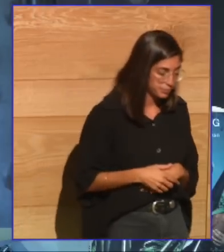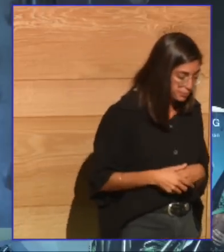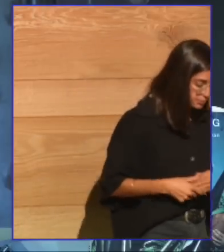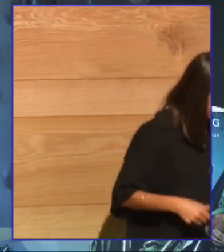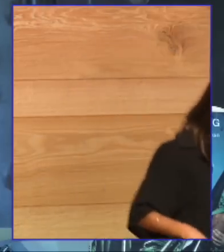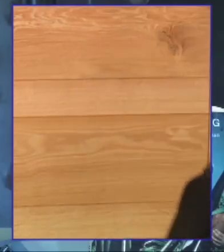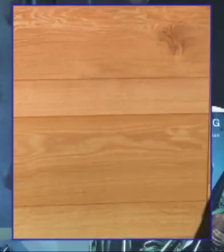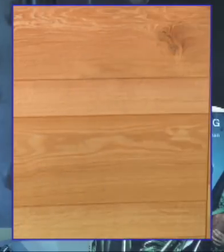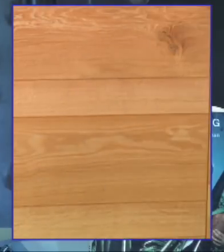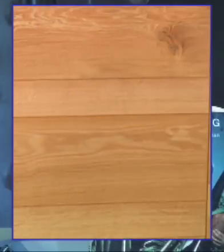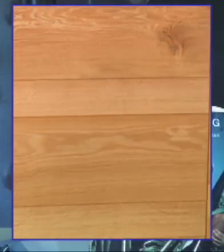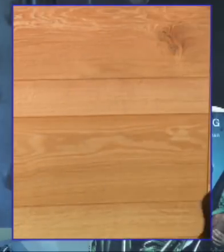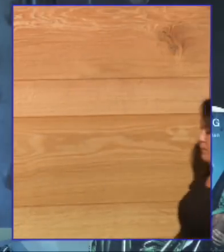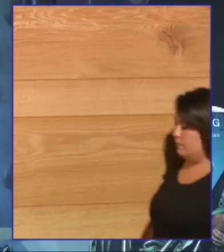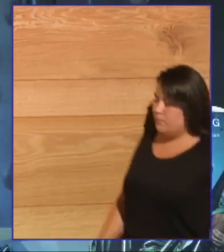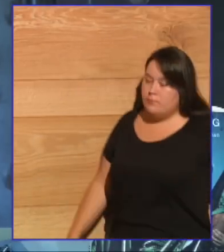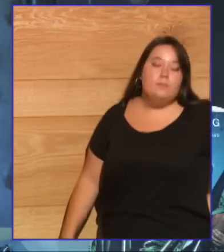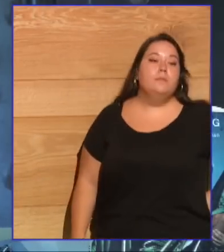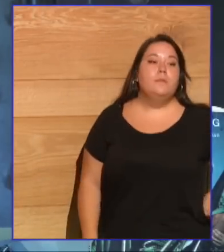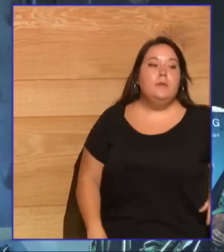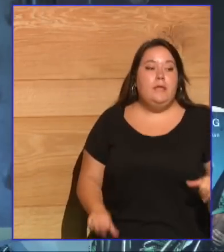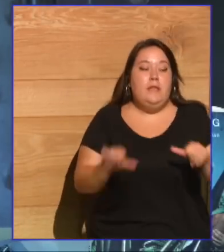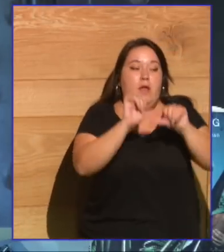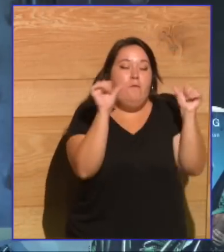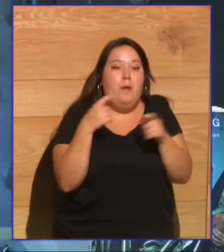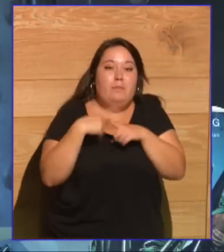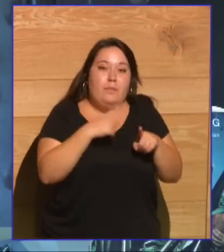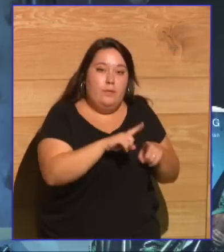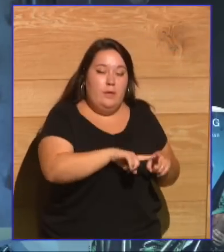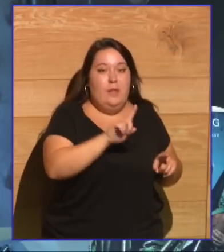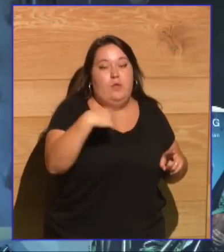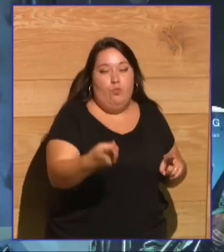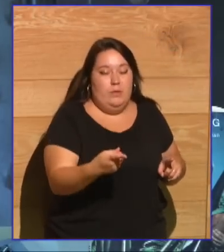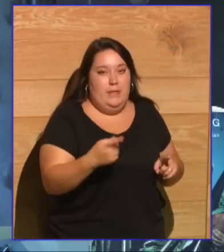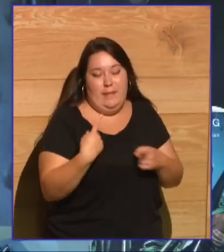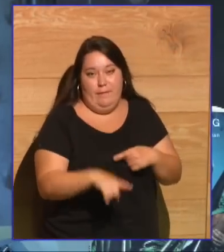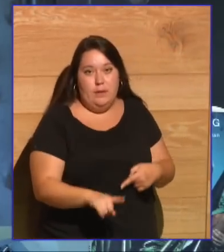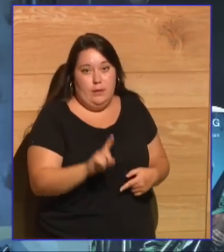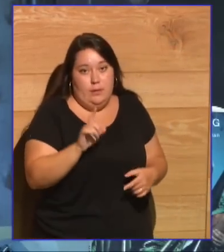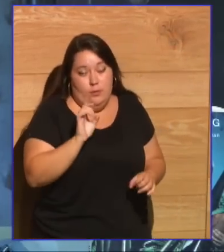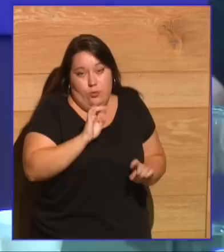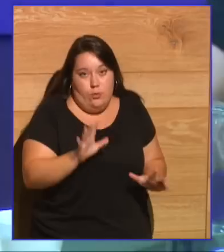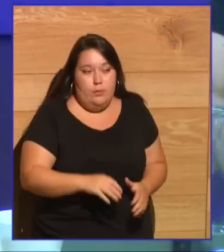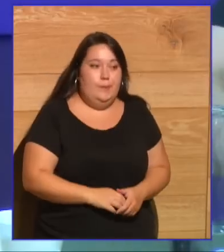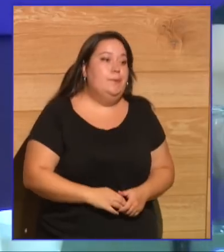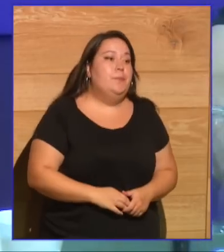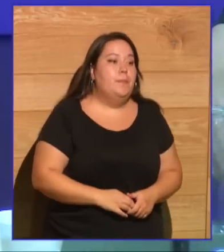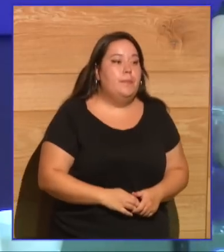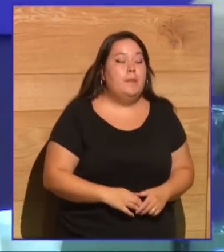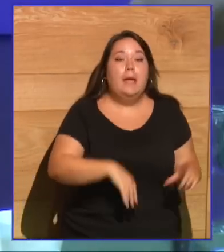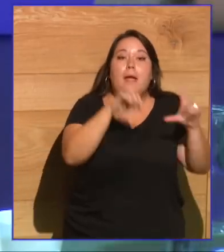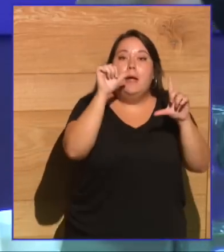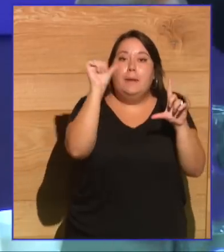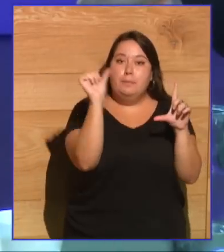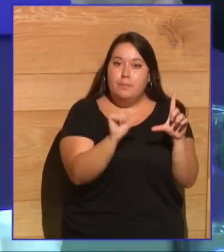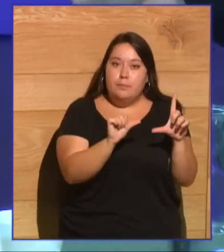hay muchas formas de hacer las cosas y generan efectos distintos pero lo que tú decías no la película va pasando por un montón de